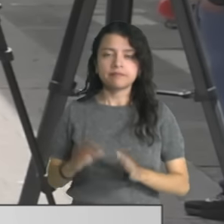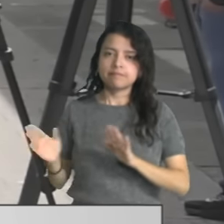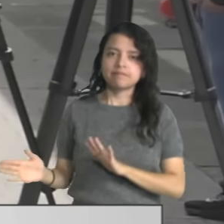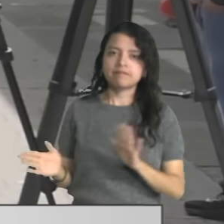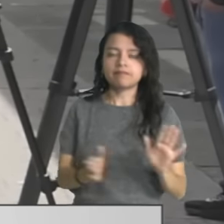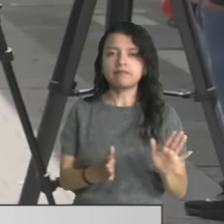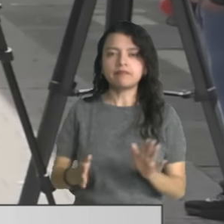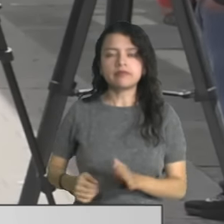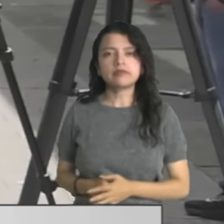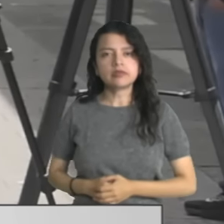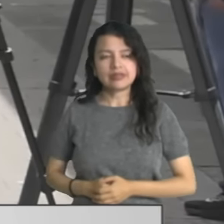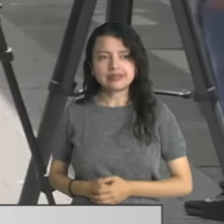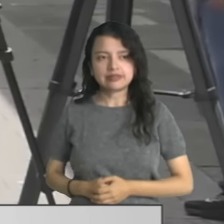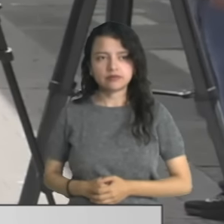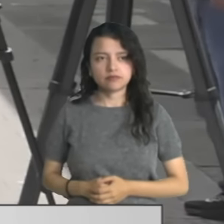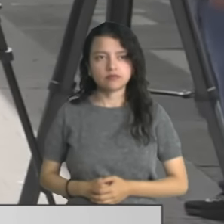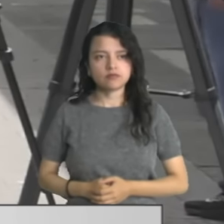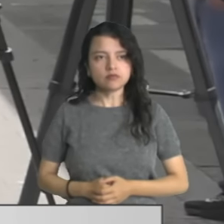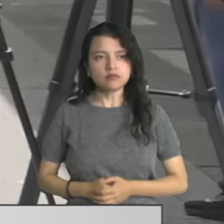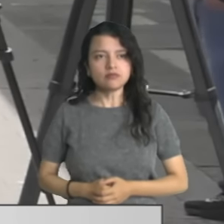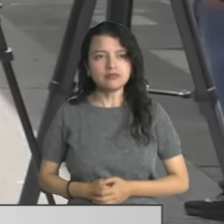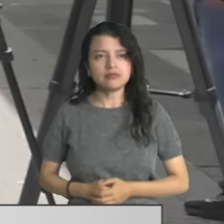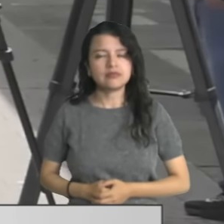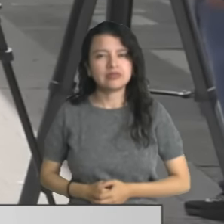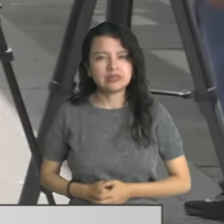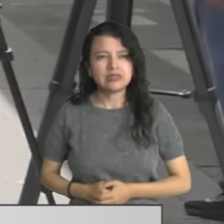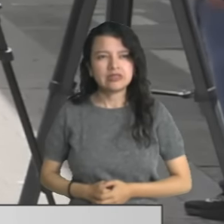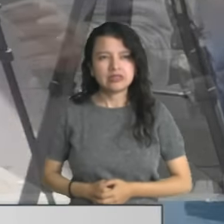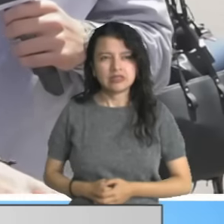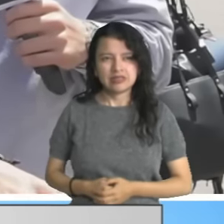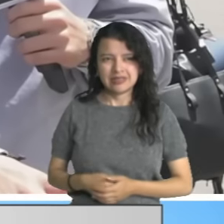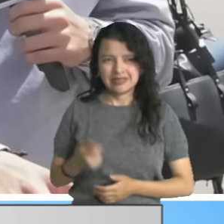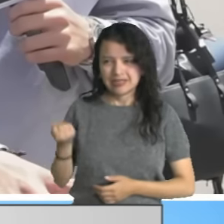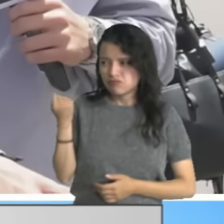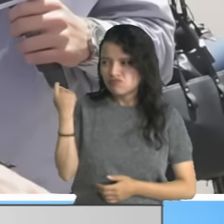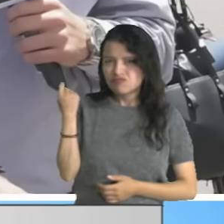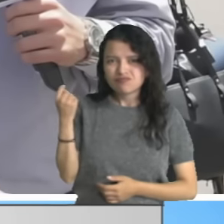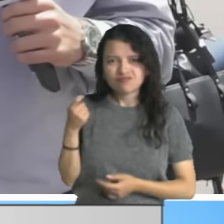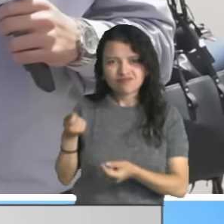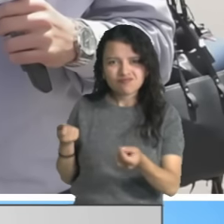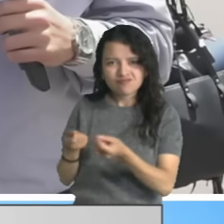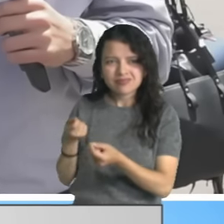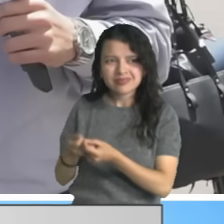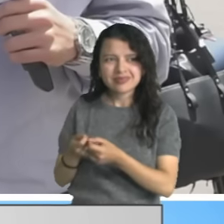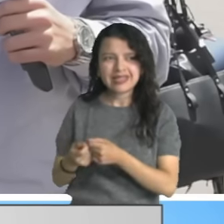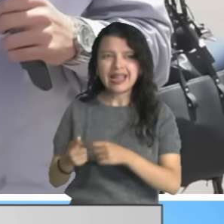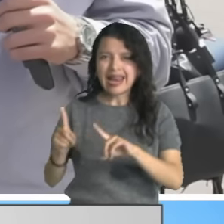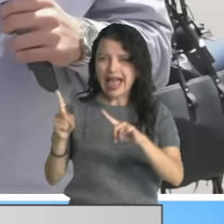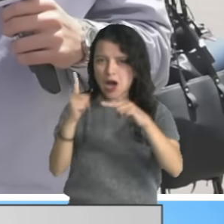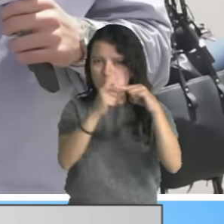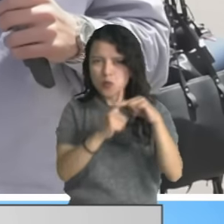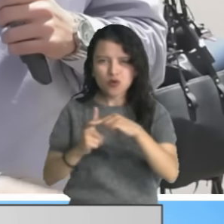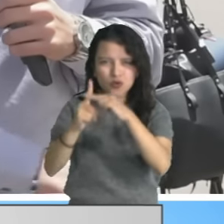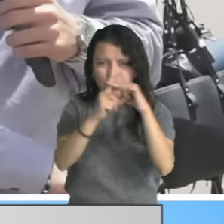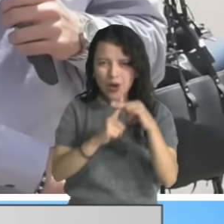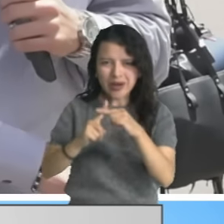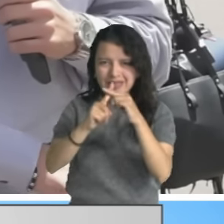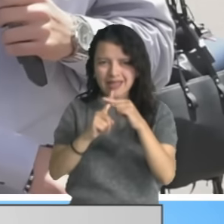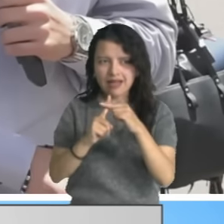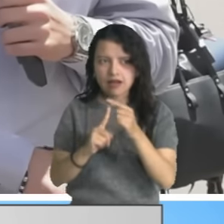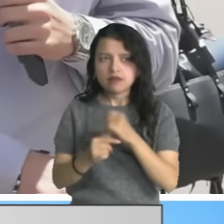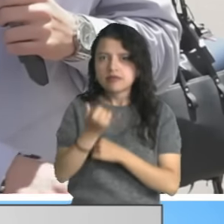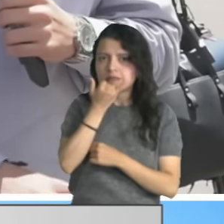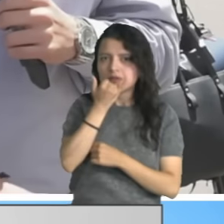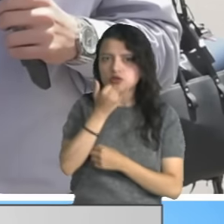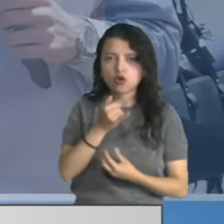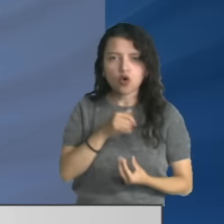tema porque a tan solo unas cuadras desde donde nos encontramos emitiendo en directo en la Procuraduría General de la Nación, un grupo de indígenas que salió de